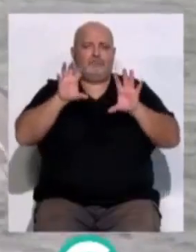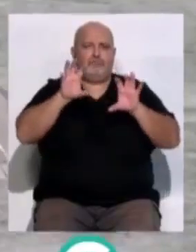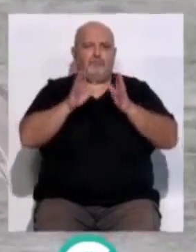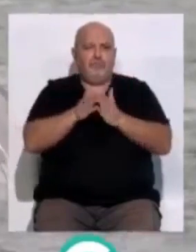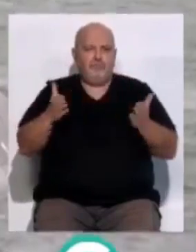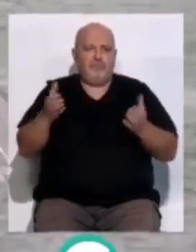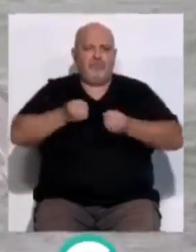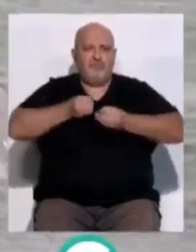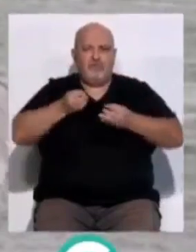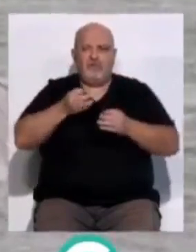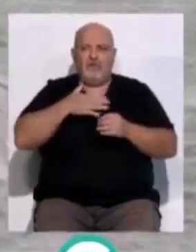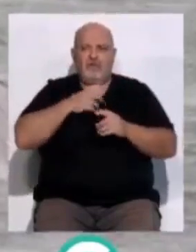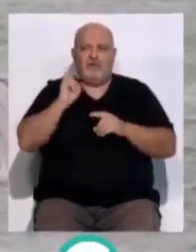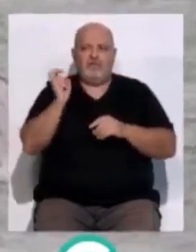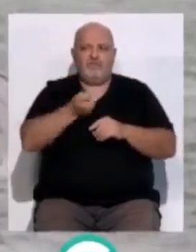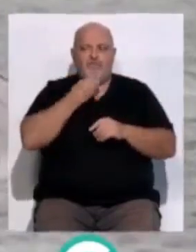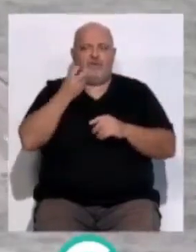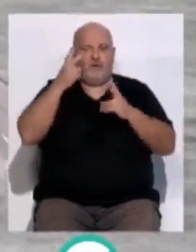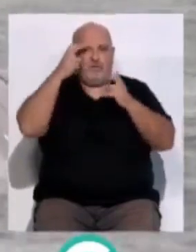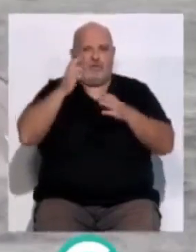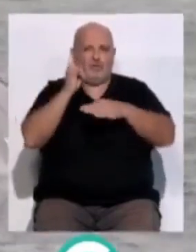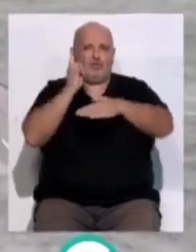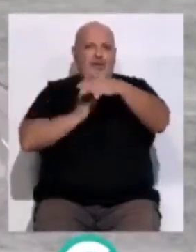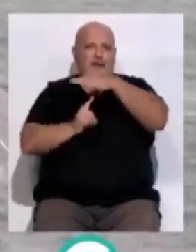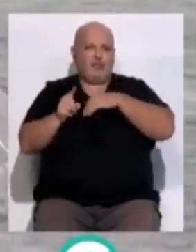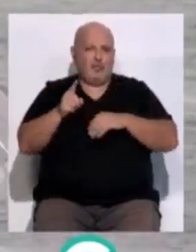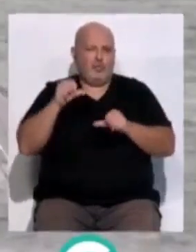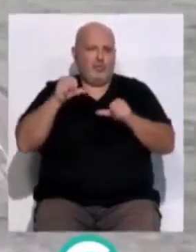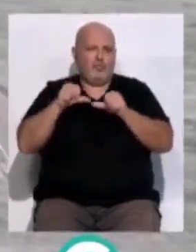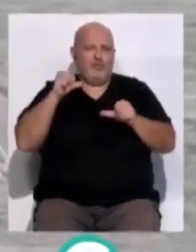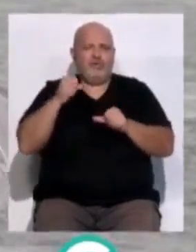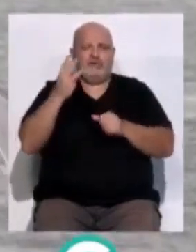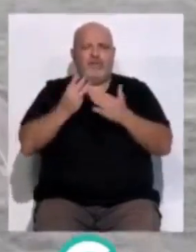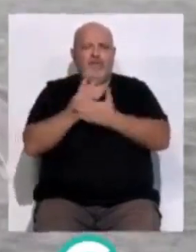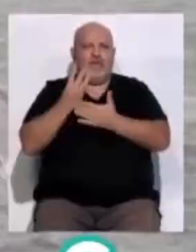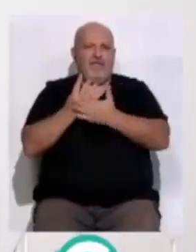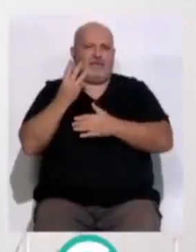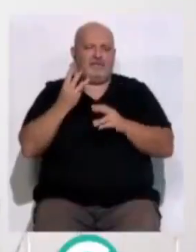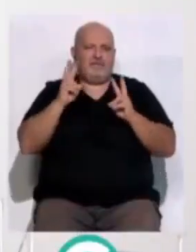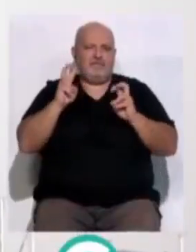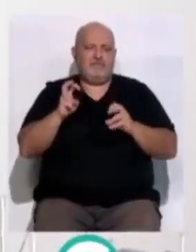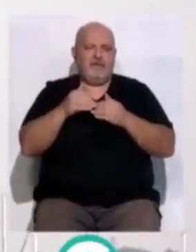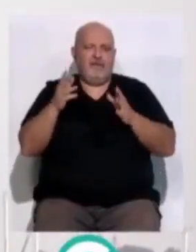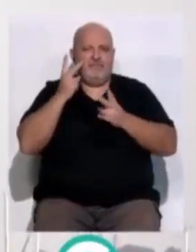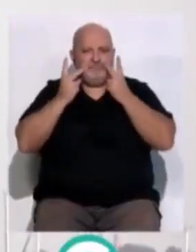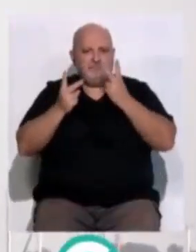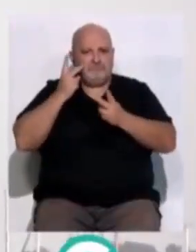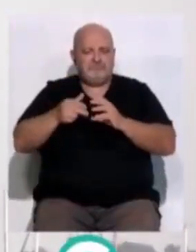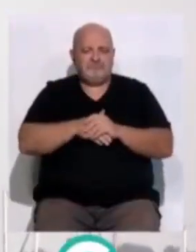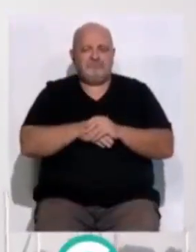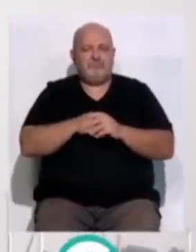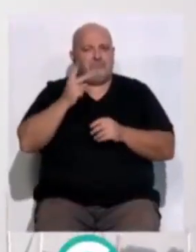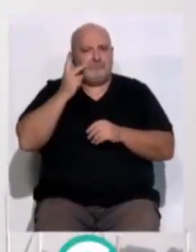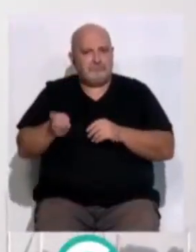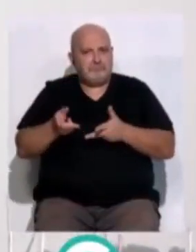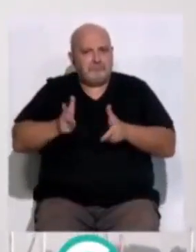folletos informativos y artículos de recuerdo del submarino durante los 3 días de estas jornadas de puertas abiertas. Los